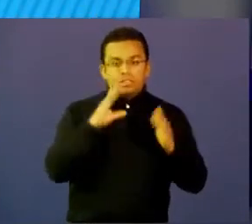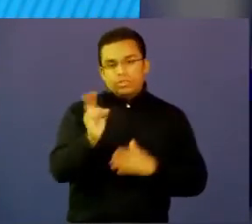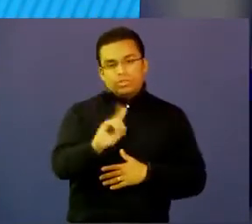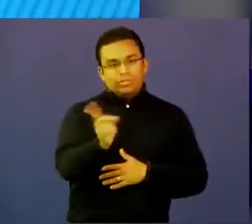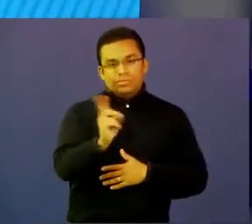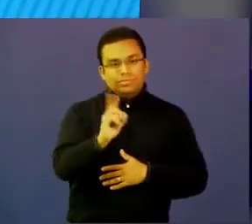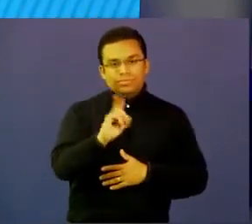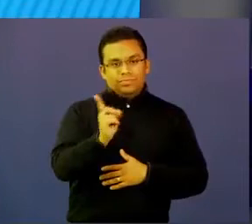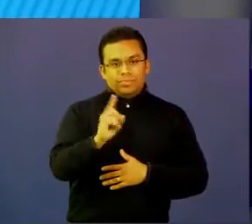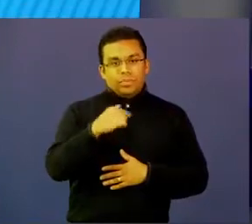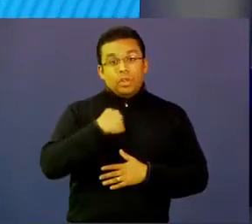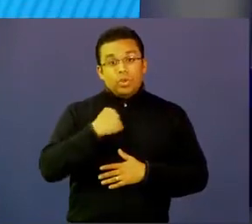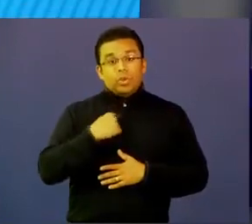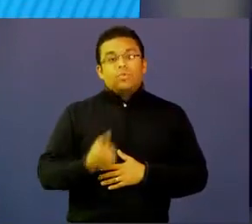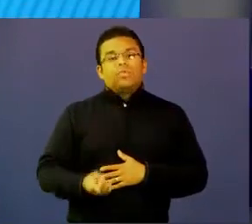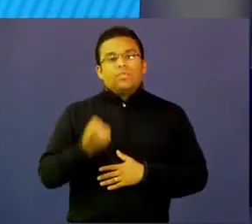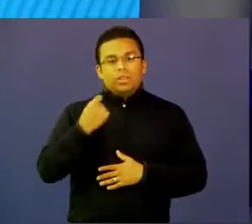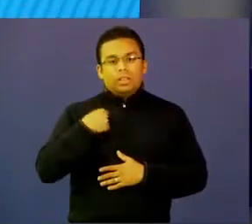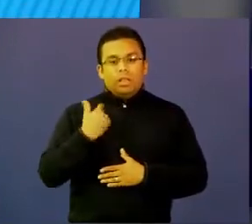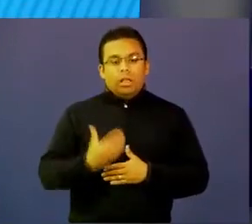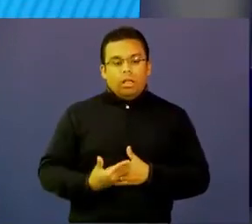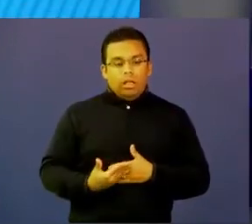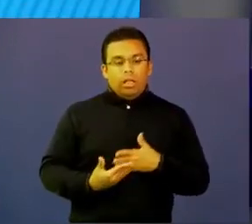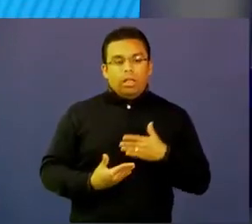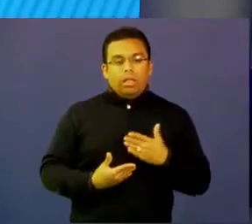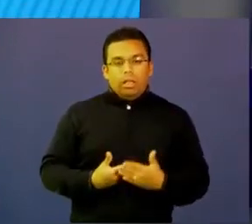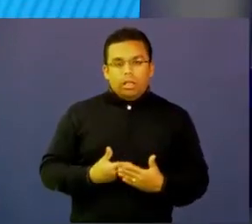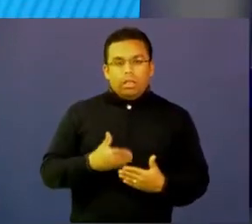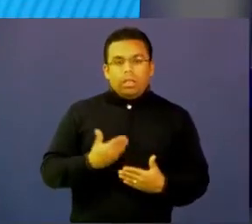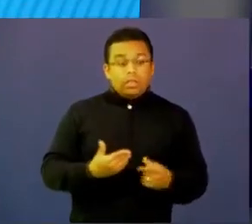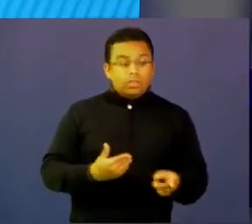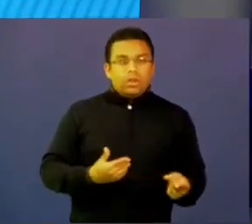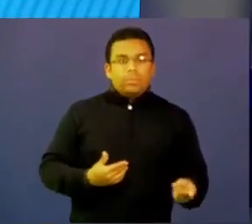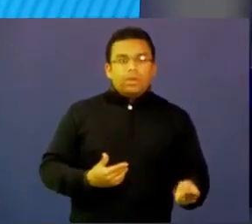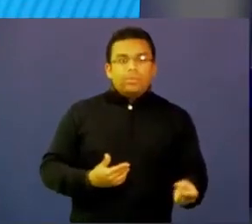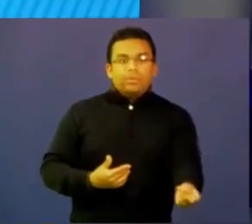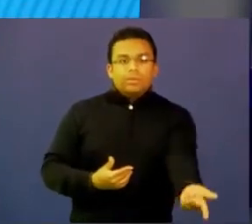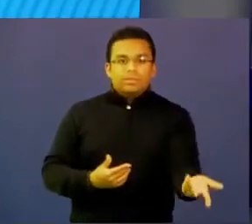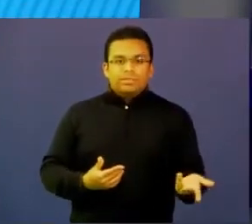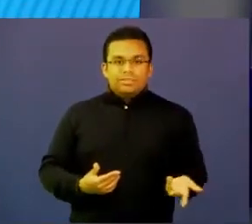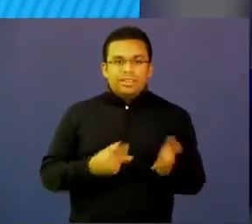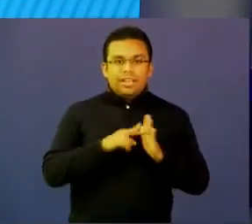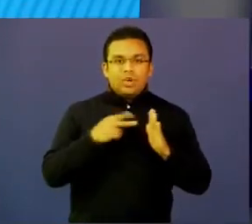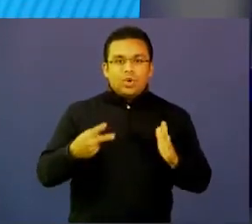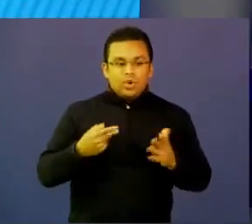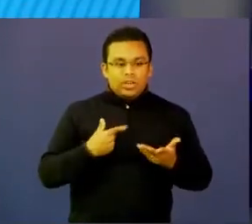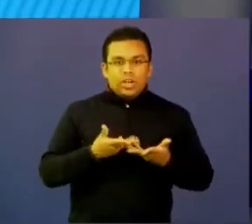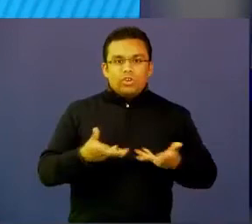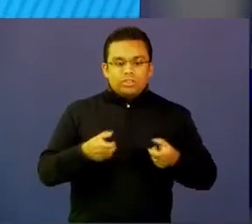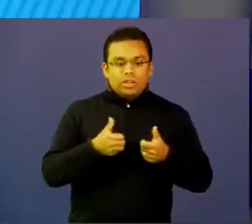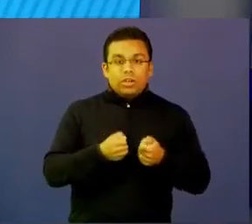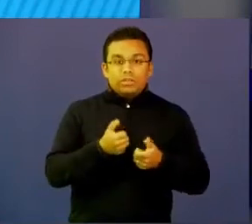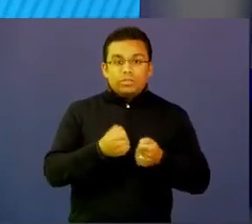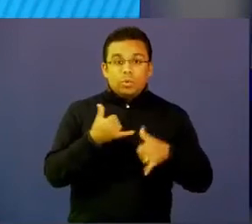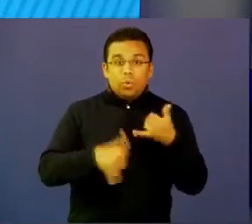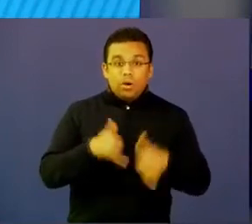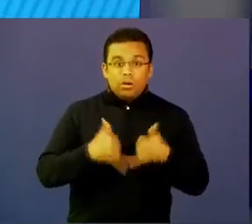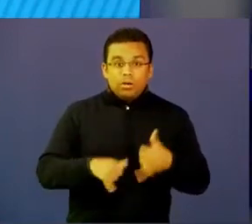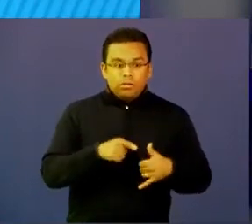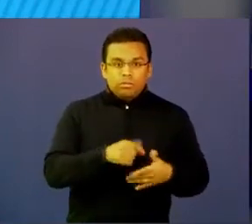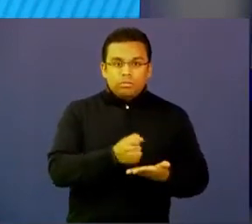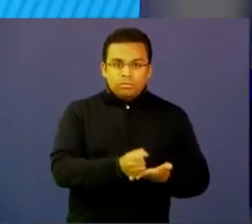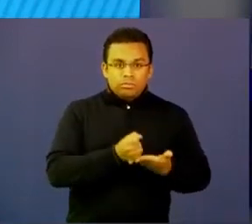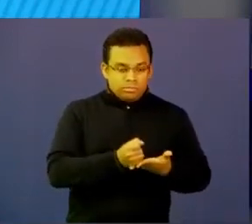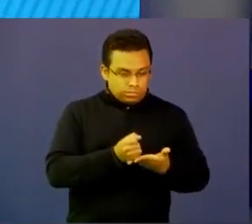que nosotros como adultos vamos más despacio que ellos. Entonces, la tecnología sí es el camino y el juego y los videojuegos para empezar a hablar